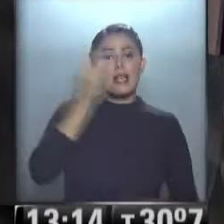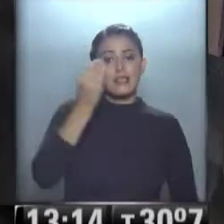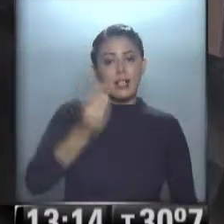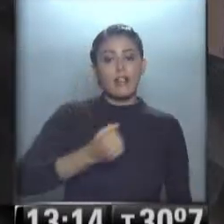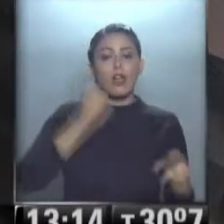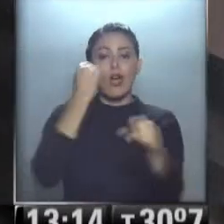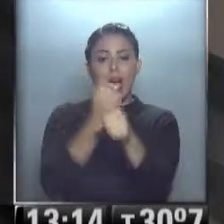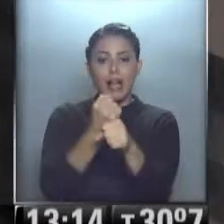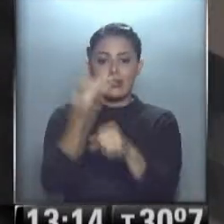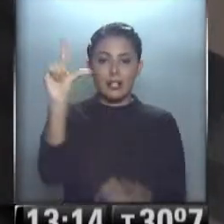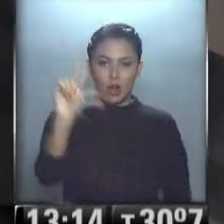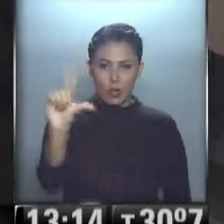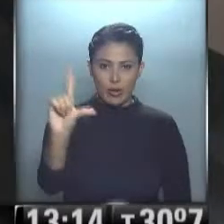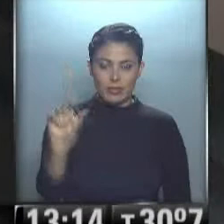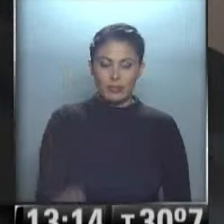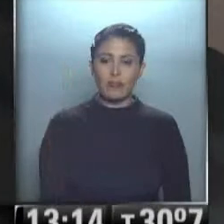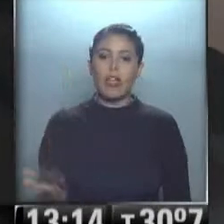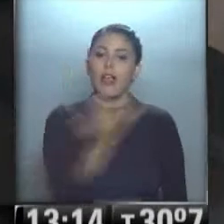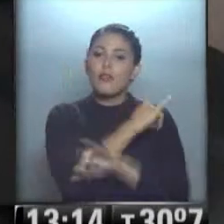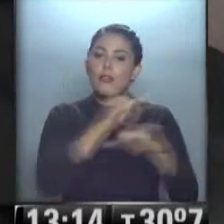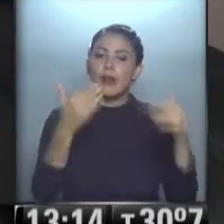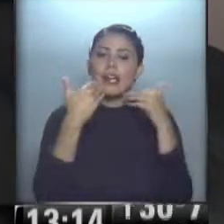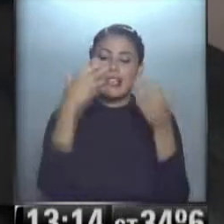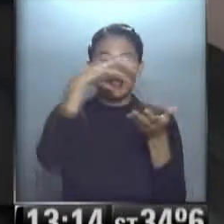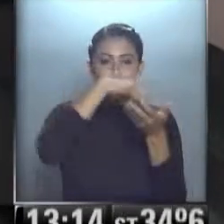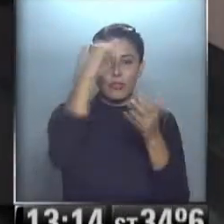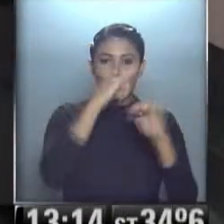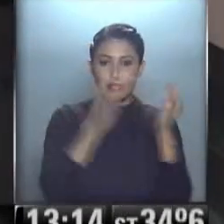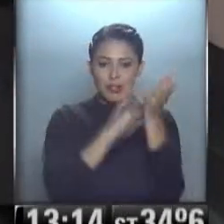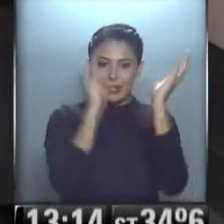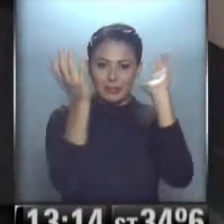hasta el lunes. La información es del Servicio Meteorológico Nacional.